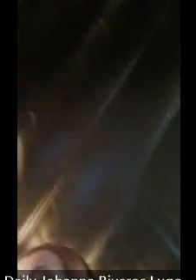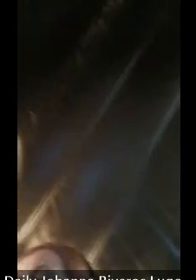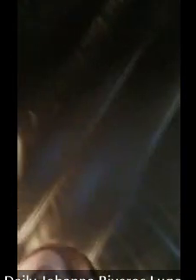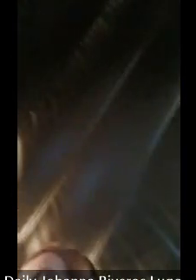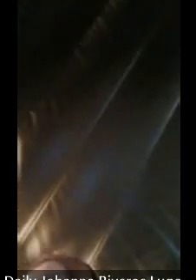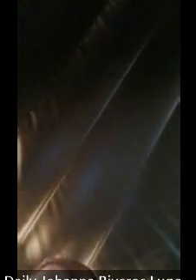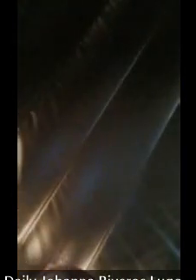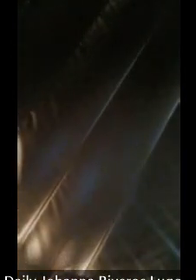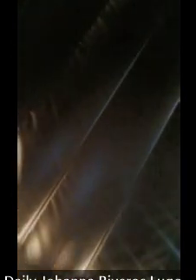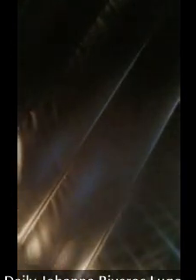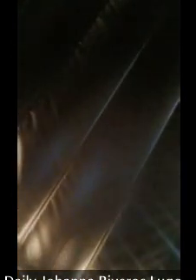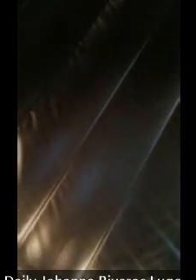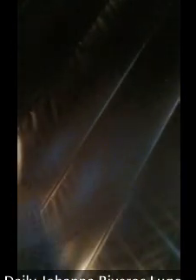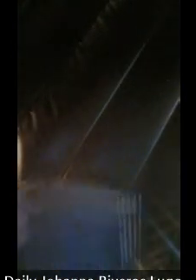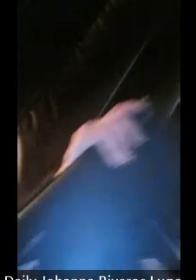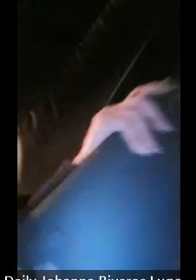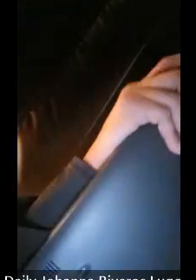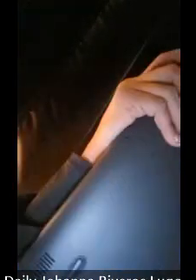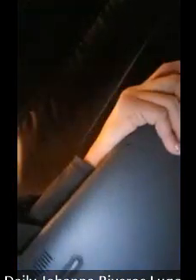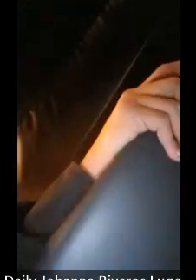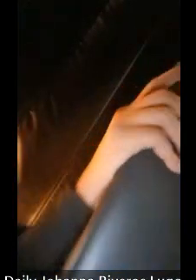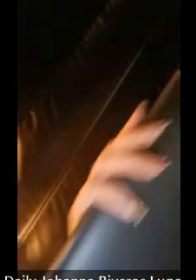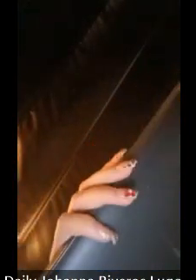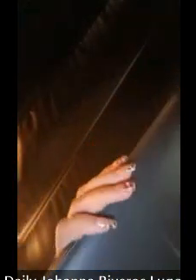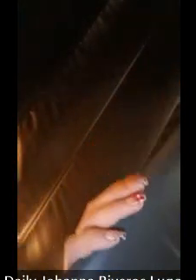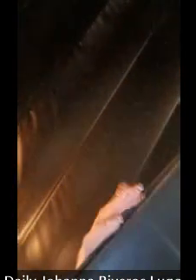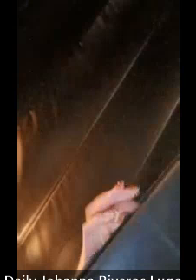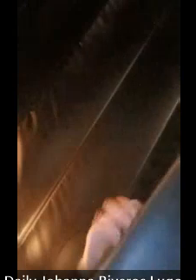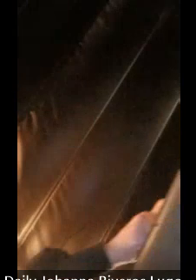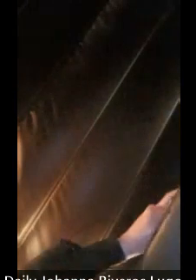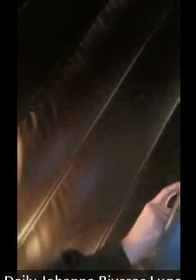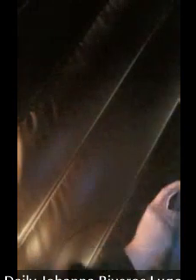Perfecto, entonces vamos a continuar.